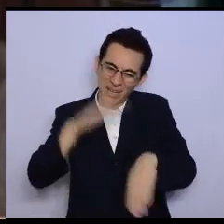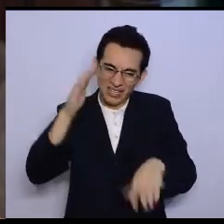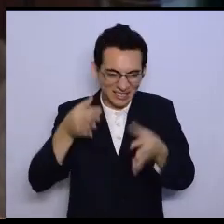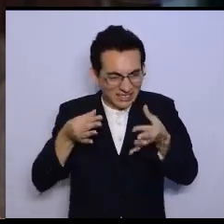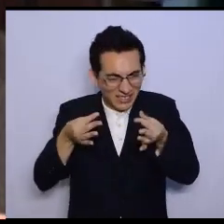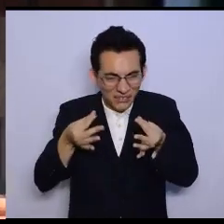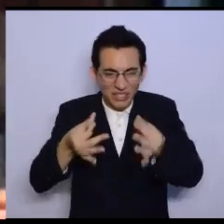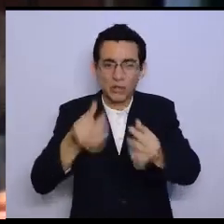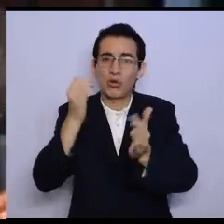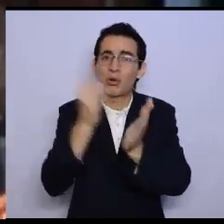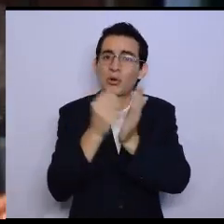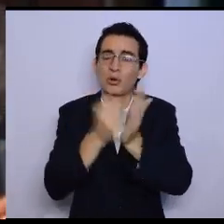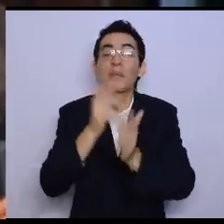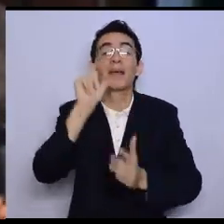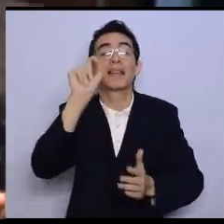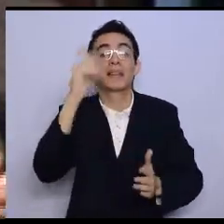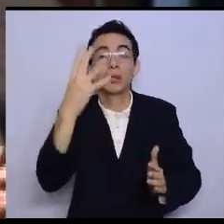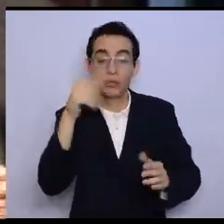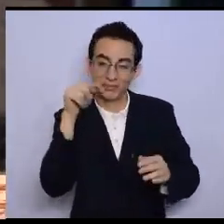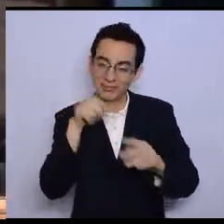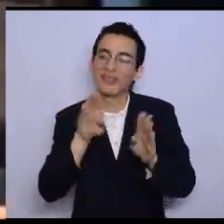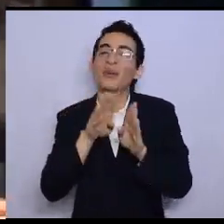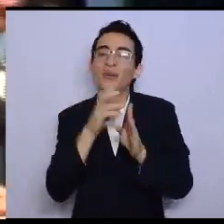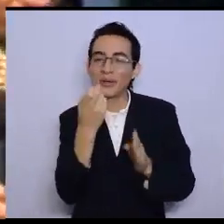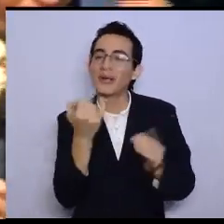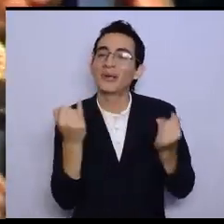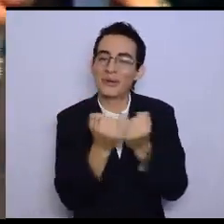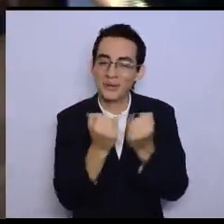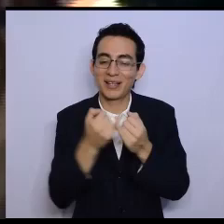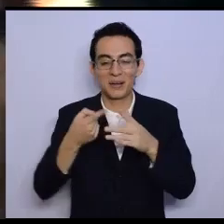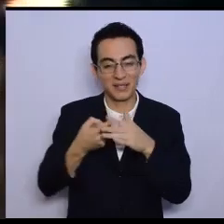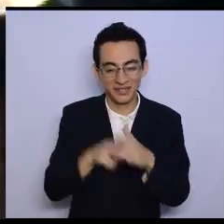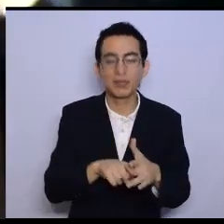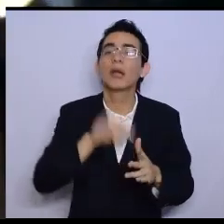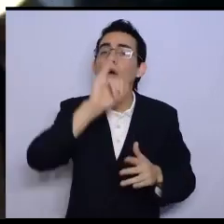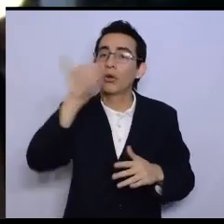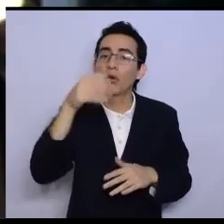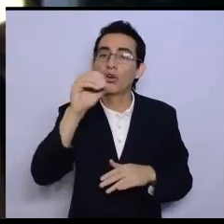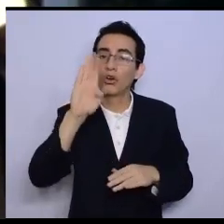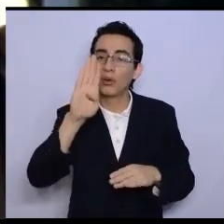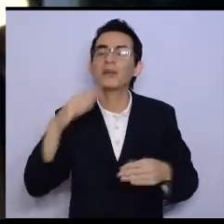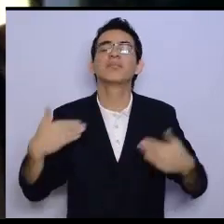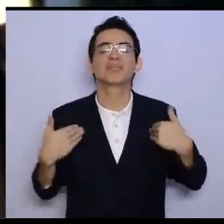puro. Entonces aquí está un principio y Job lo tenía en mente.